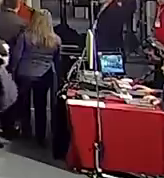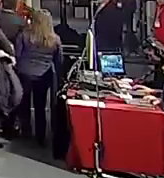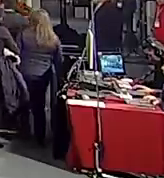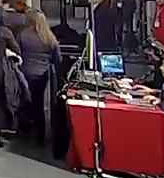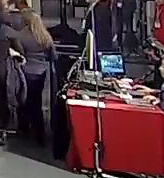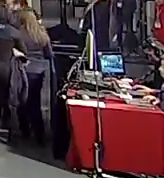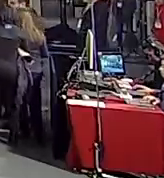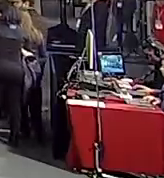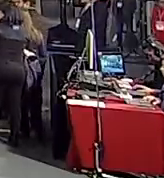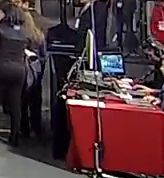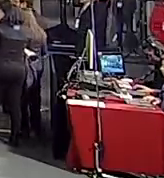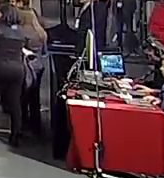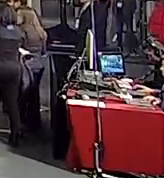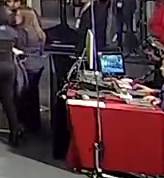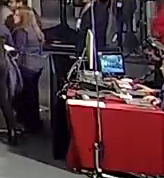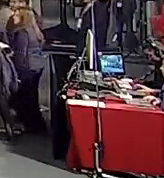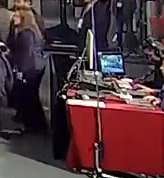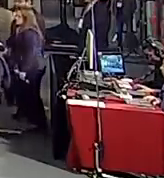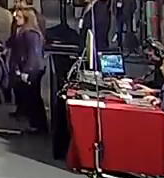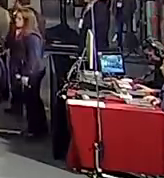¿Dónde va a exponer, no?